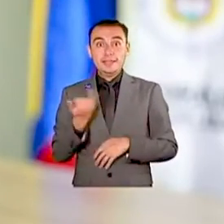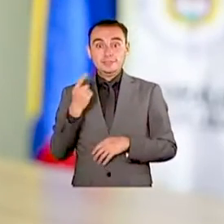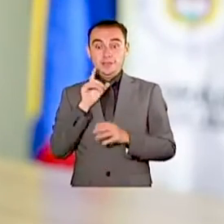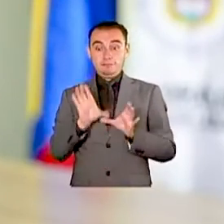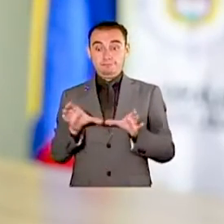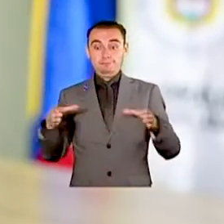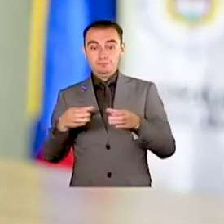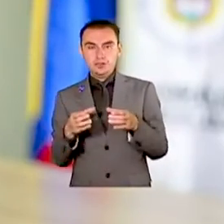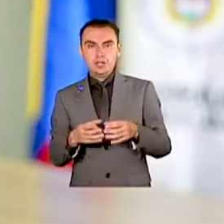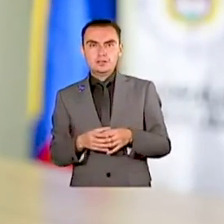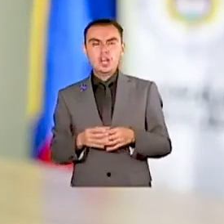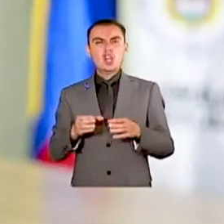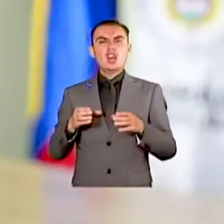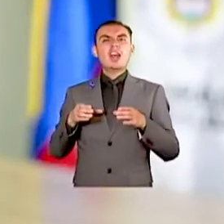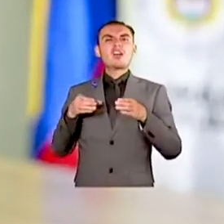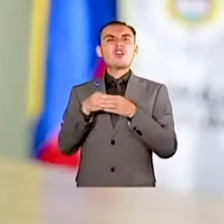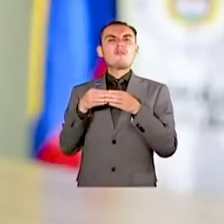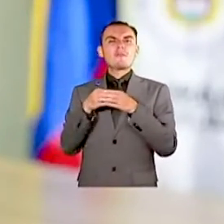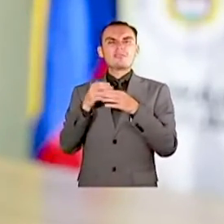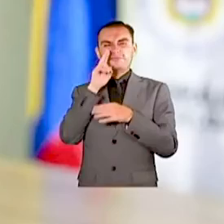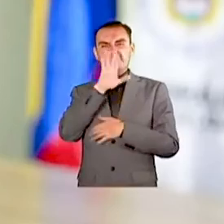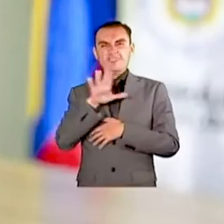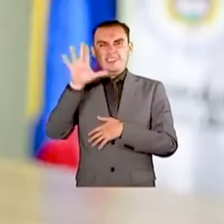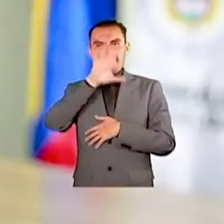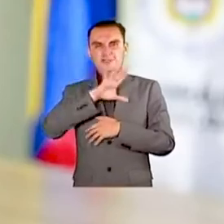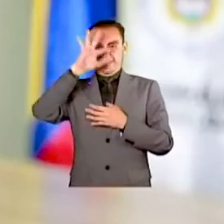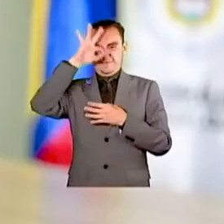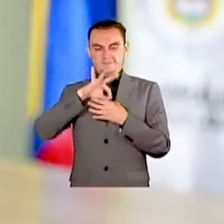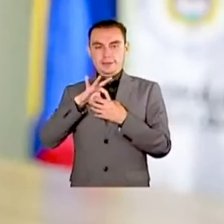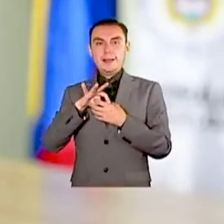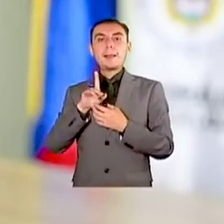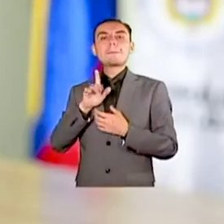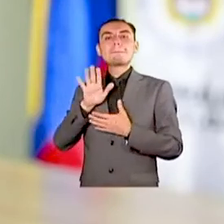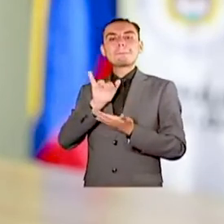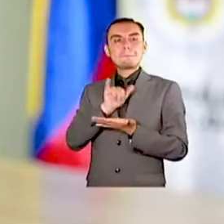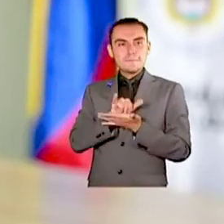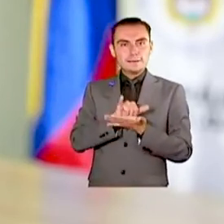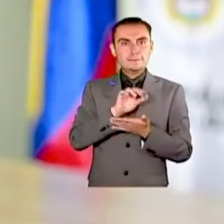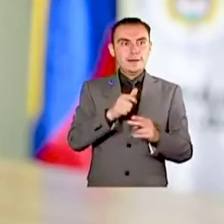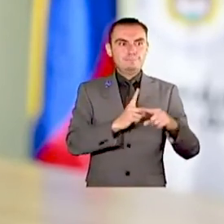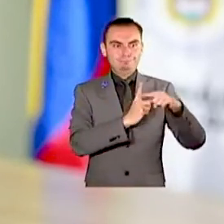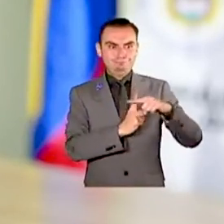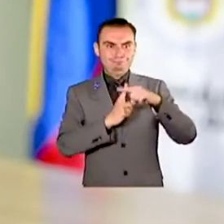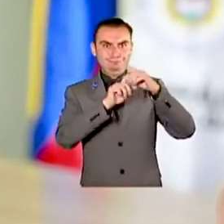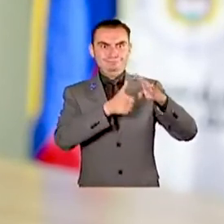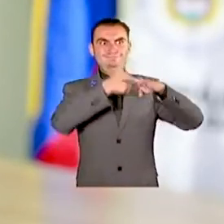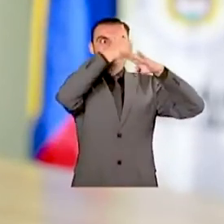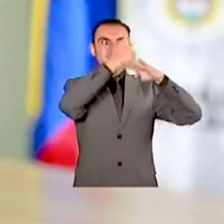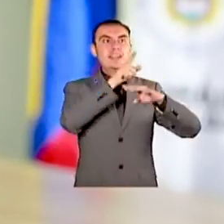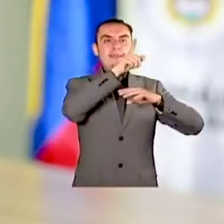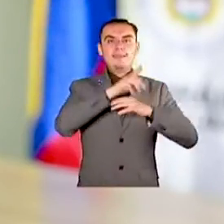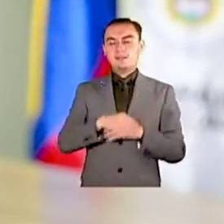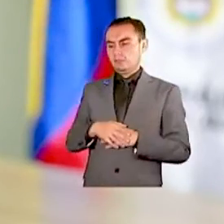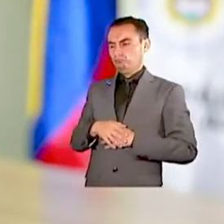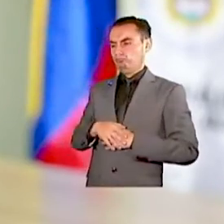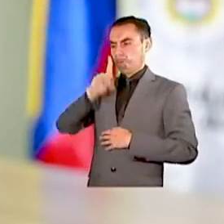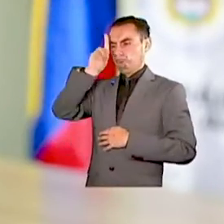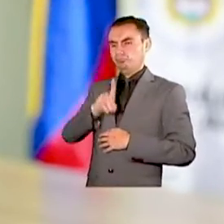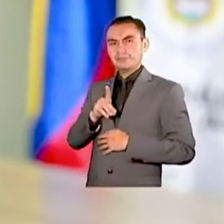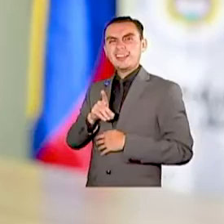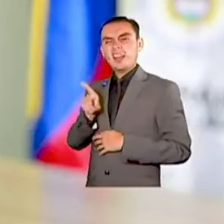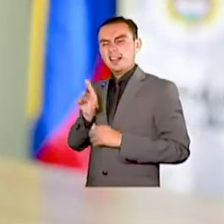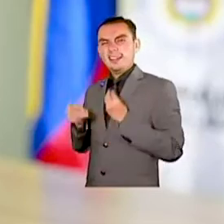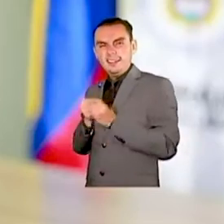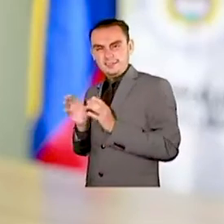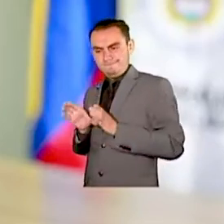Comisión Nacional de Control Electoral, presidida por la propia Procuradora General de la Nación, en la que se debaten y se